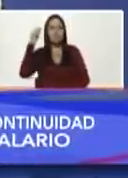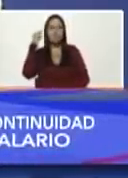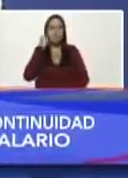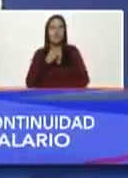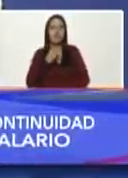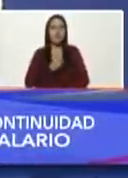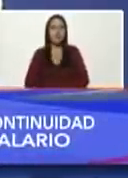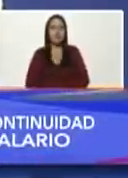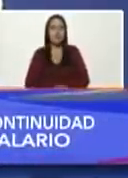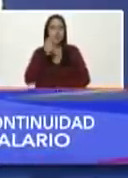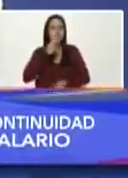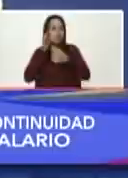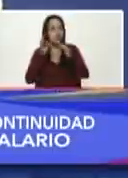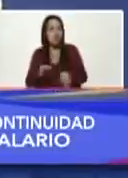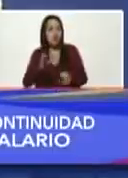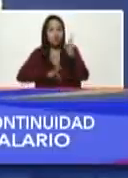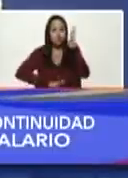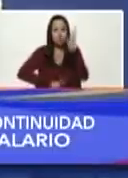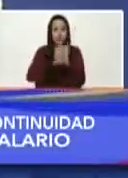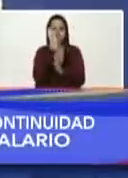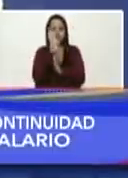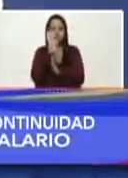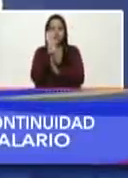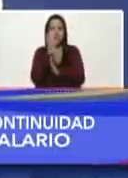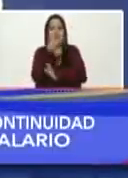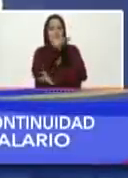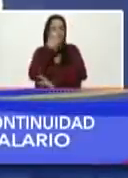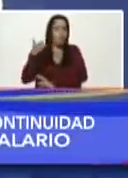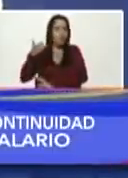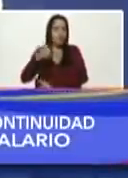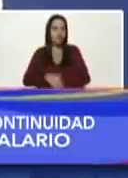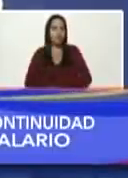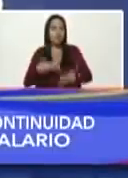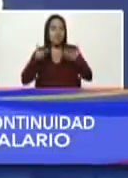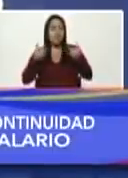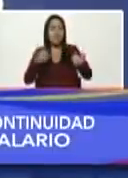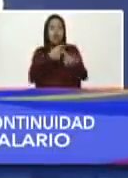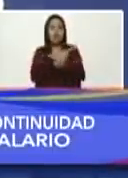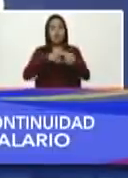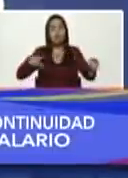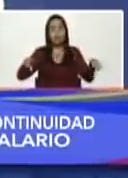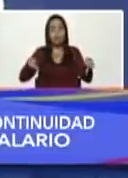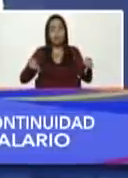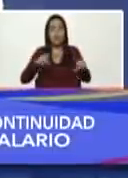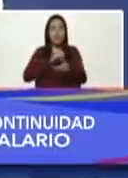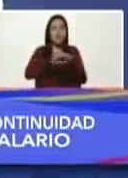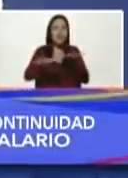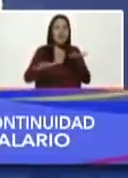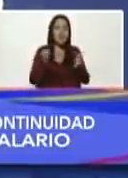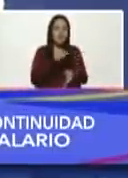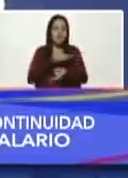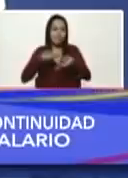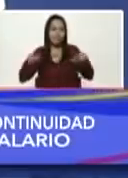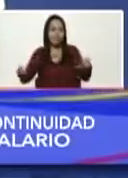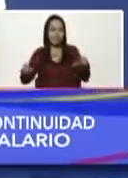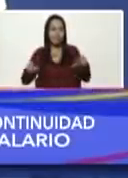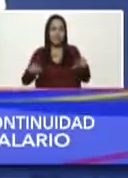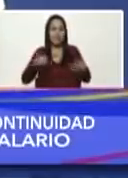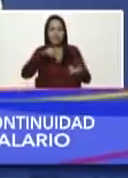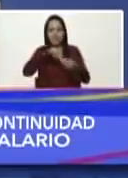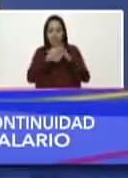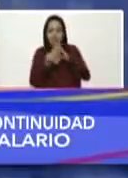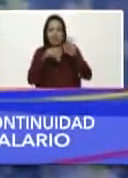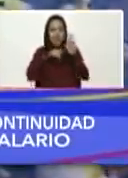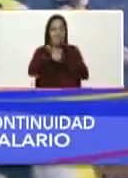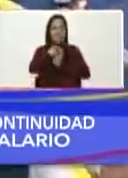es garantizar el crecimiento y la mejoría de la salud pública, gratuita y de calidad. Barrio